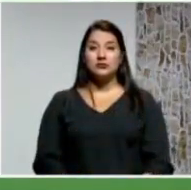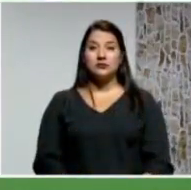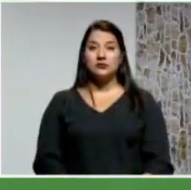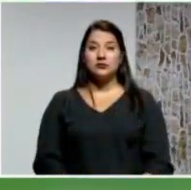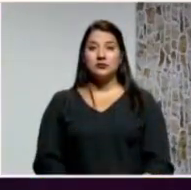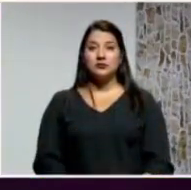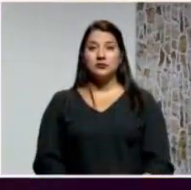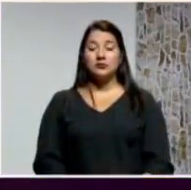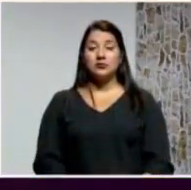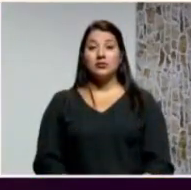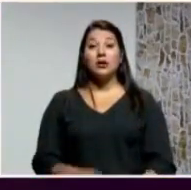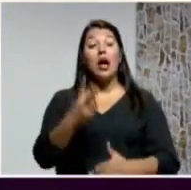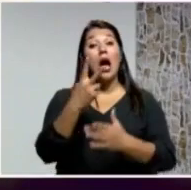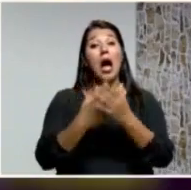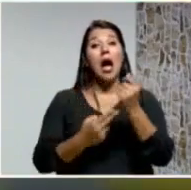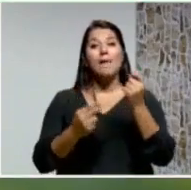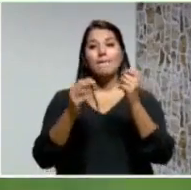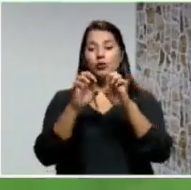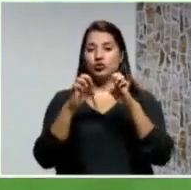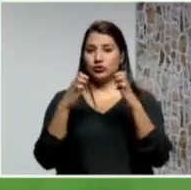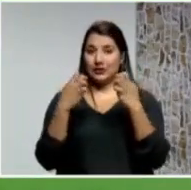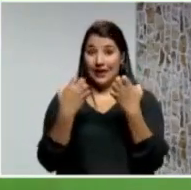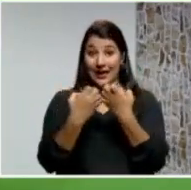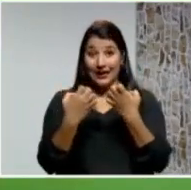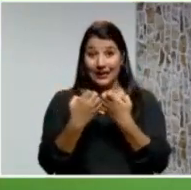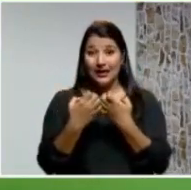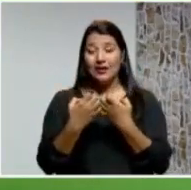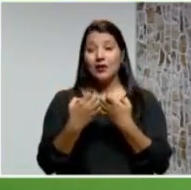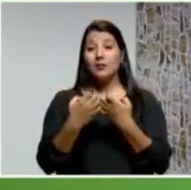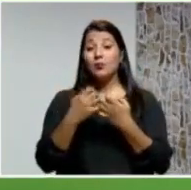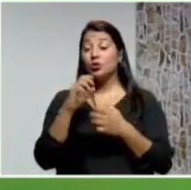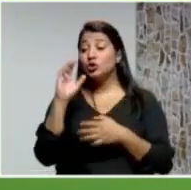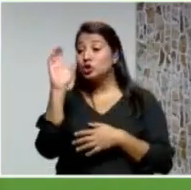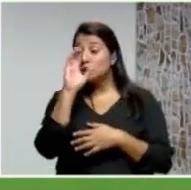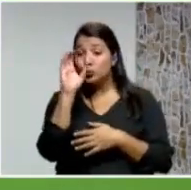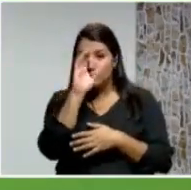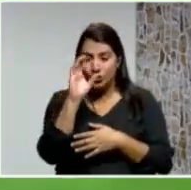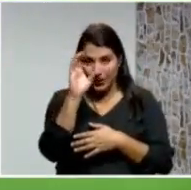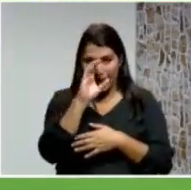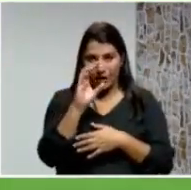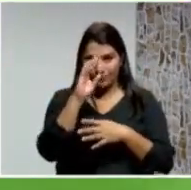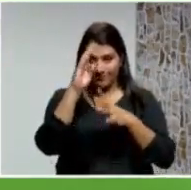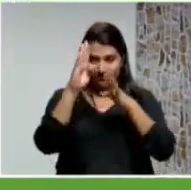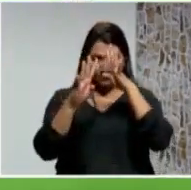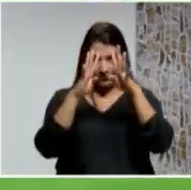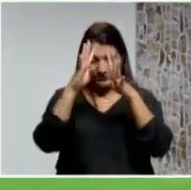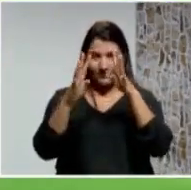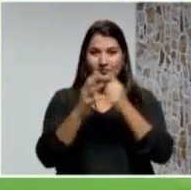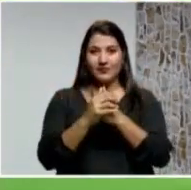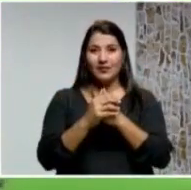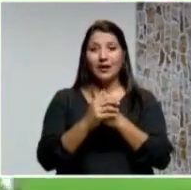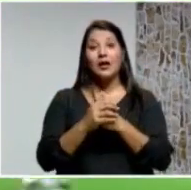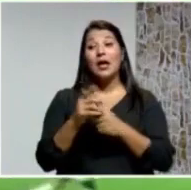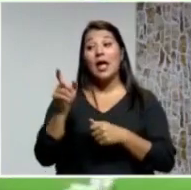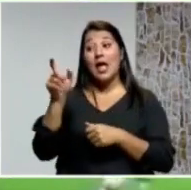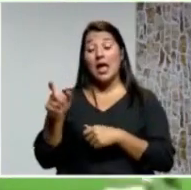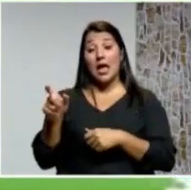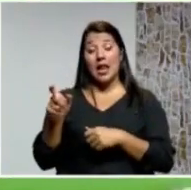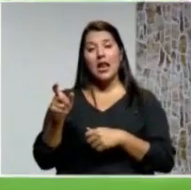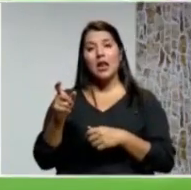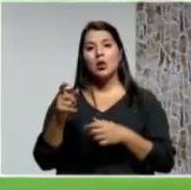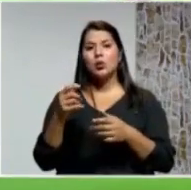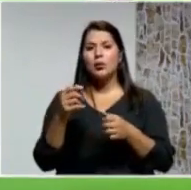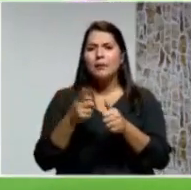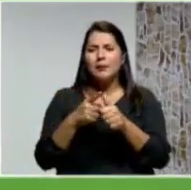Ambos equipos manejaron las acciones y generaron las opciones, pero las anotaciones no llegaron. El ex herediano tuvo una activa participación en